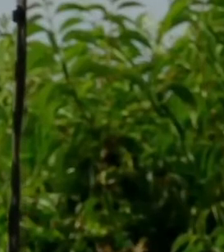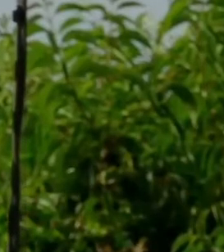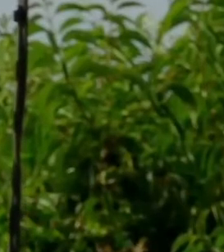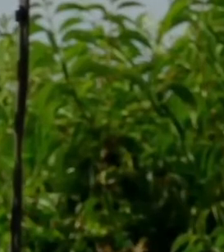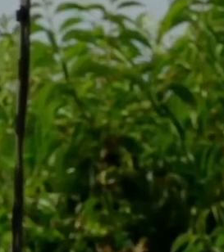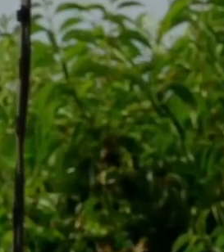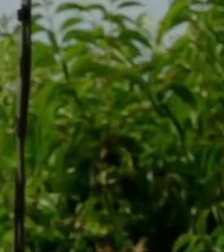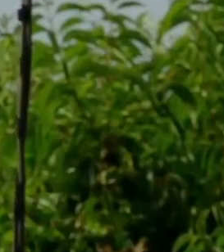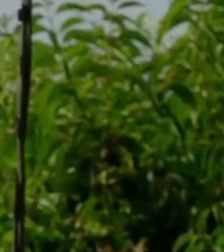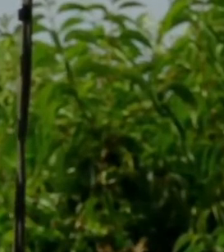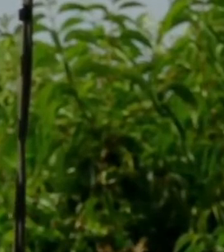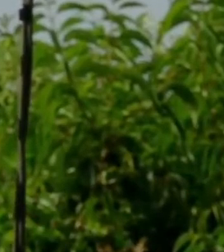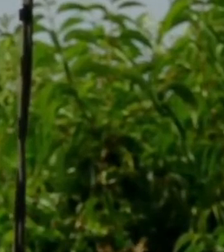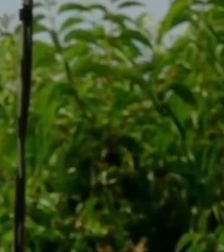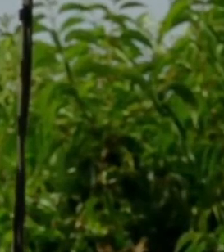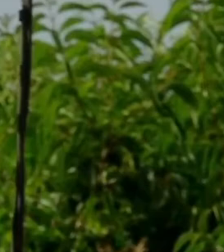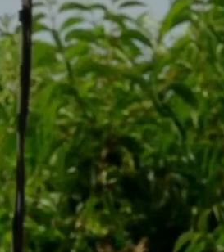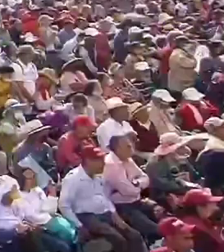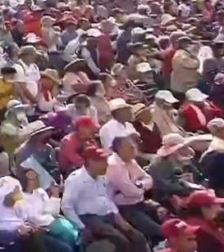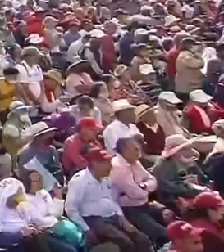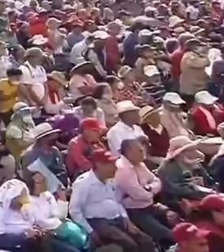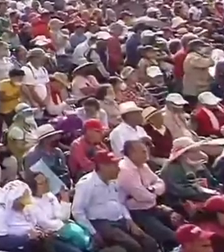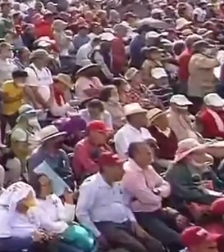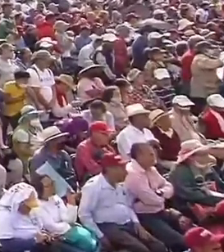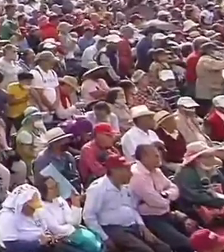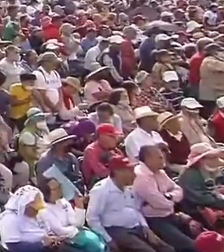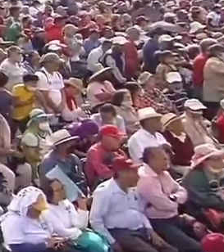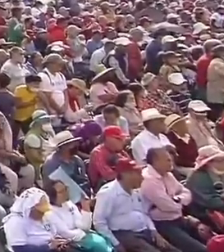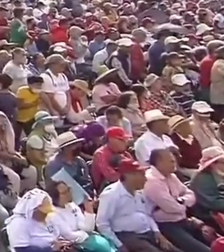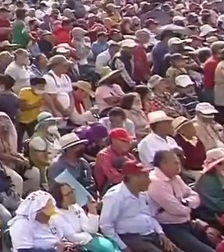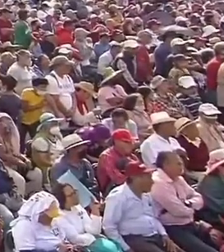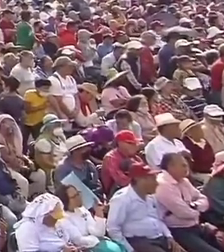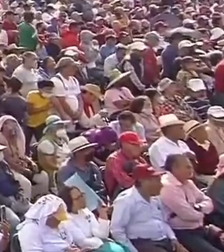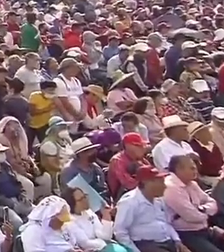Y me da mucho gusto, porque de estos